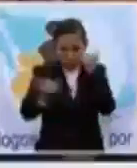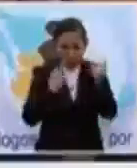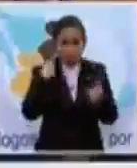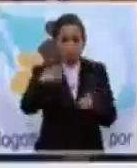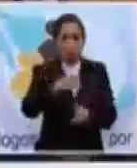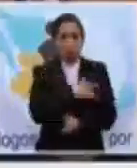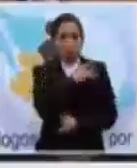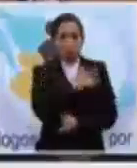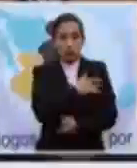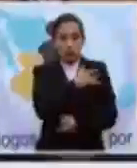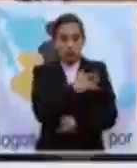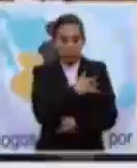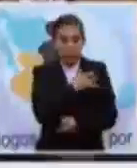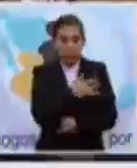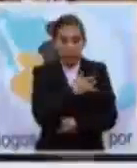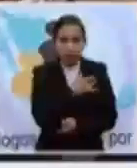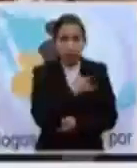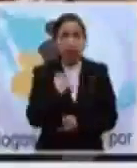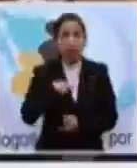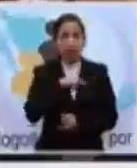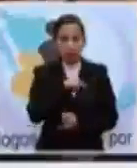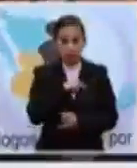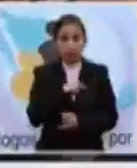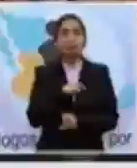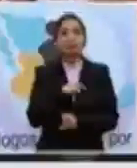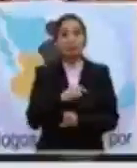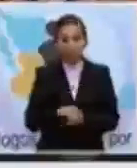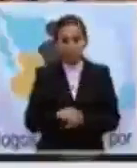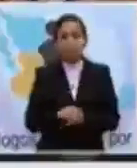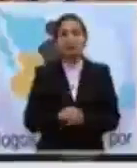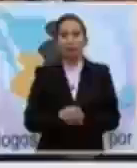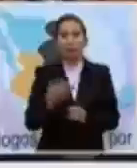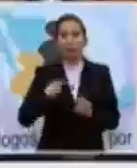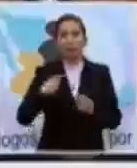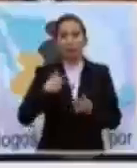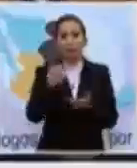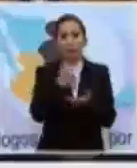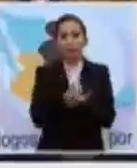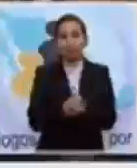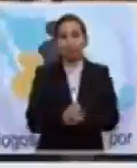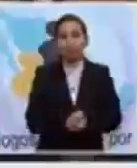las inquietudes que hemos recabado de parte de la ciudadanía.